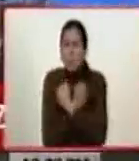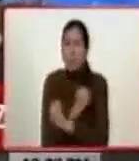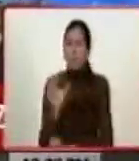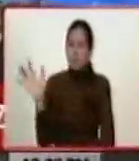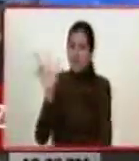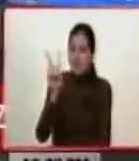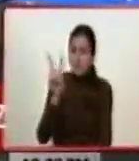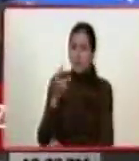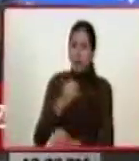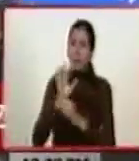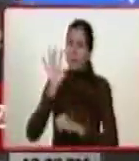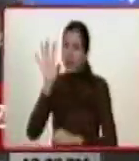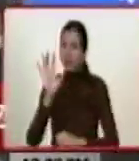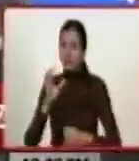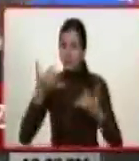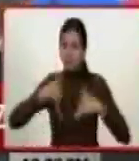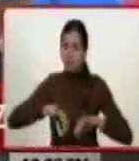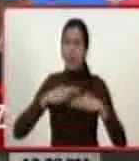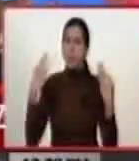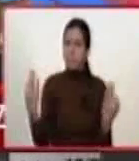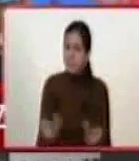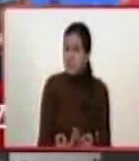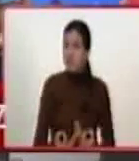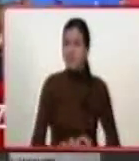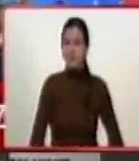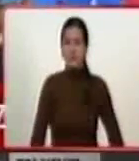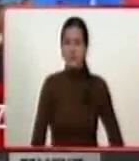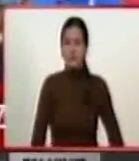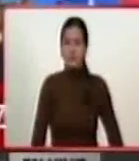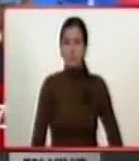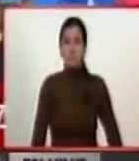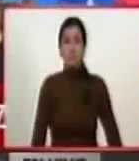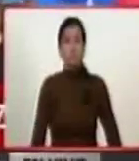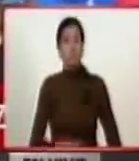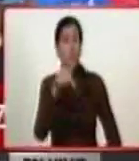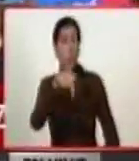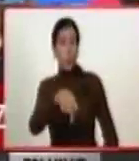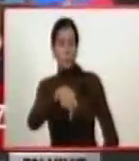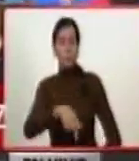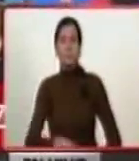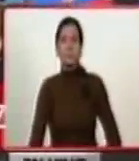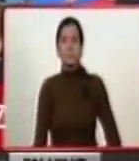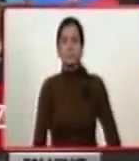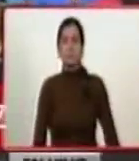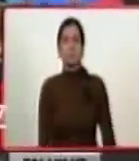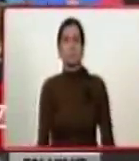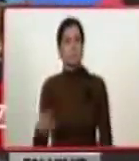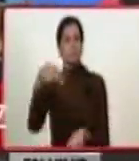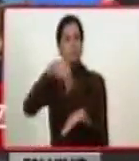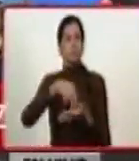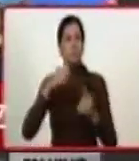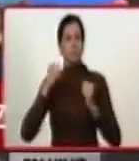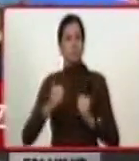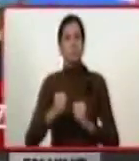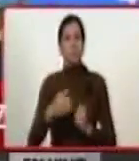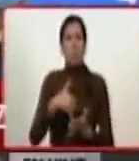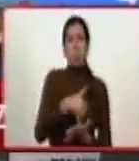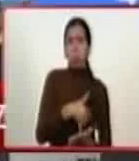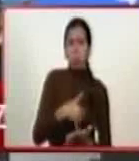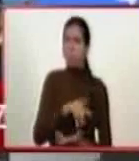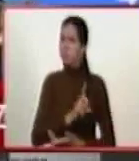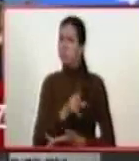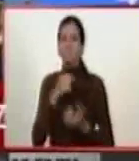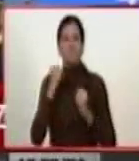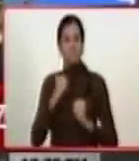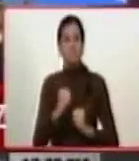familia por nuestros hijos por nuestras hijas por eso hoy aquí estamos de pie compatriota Aquí vamos hacia